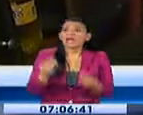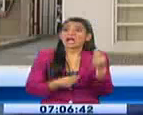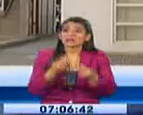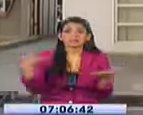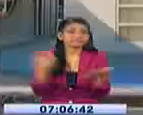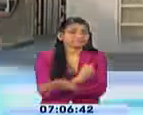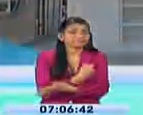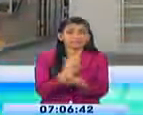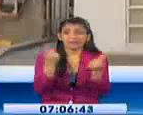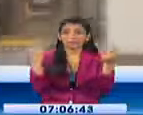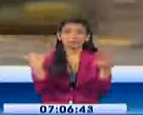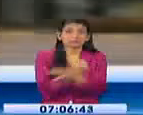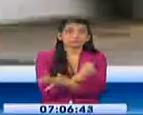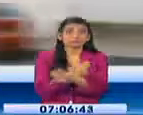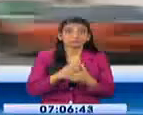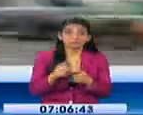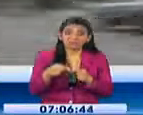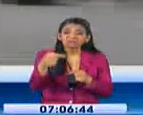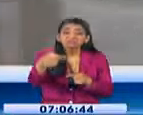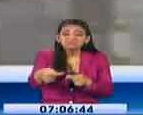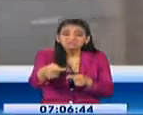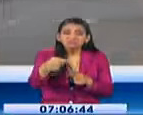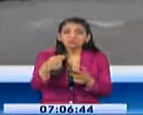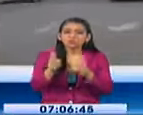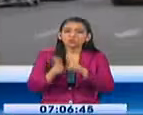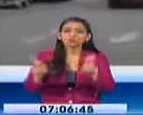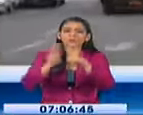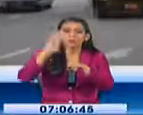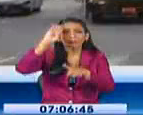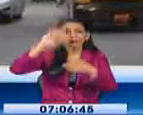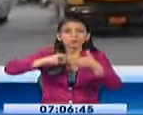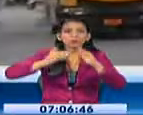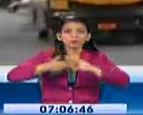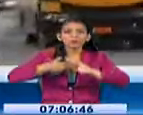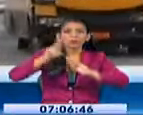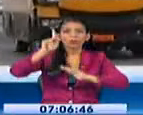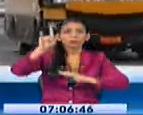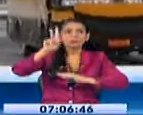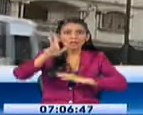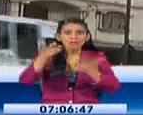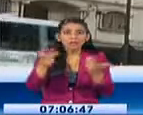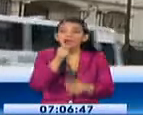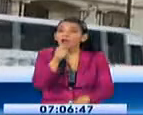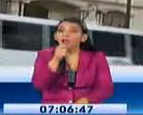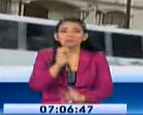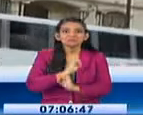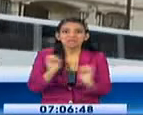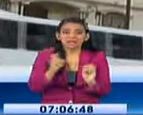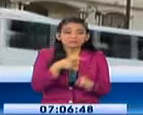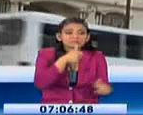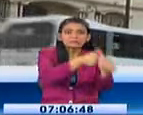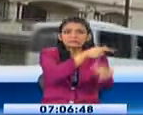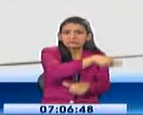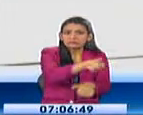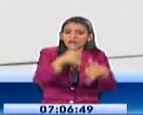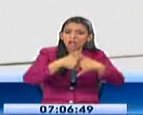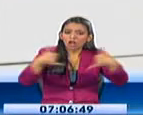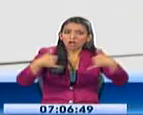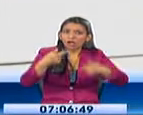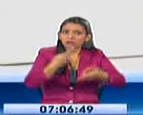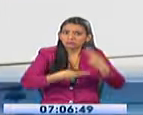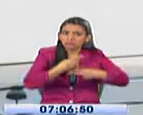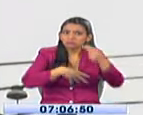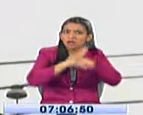hacer? A media cuadra un UPC, donde no tuvimos pronunciamiento alguno. Diagonal al local asaltado, una cámara